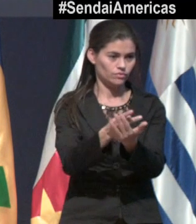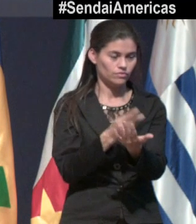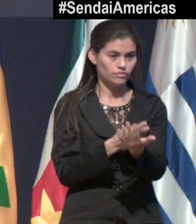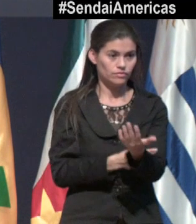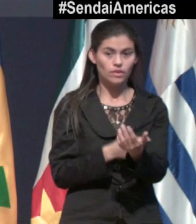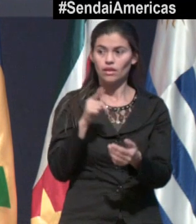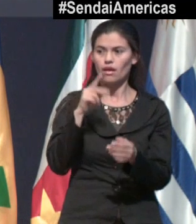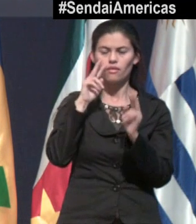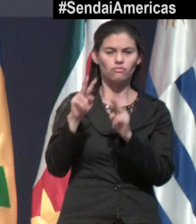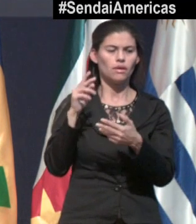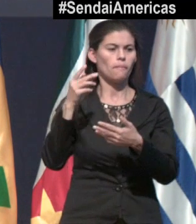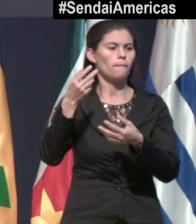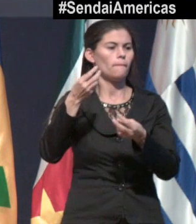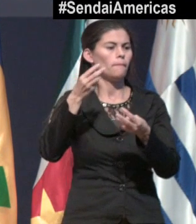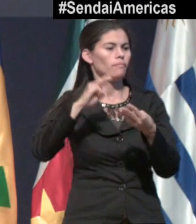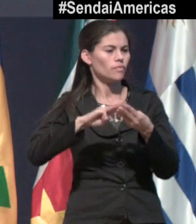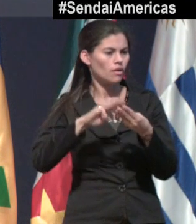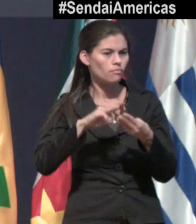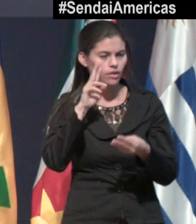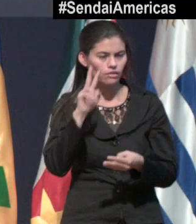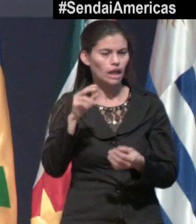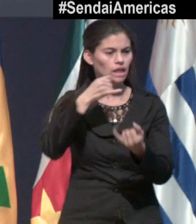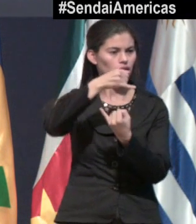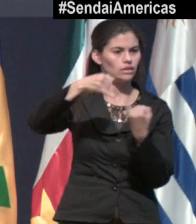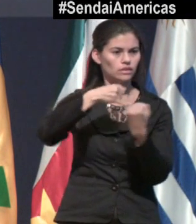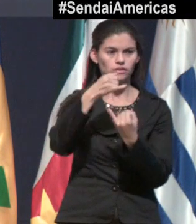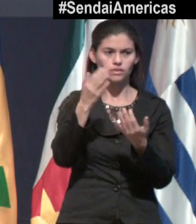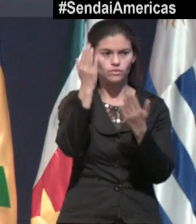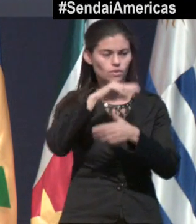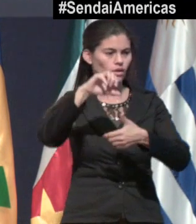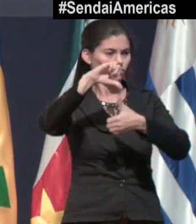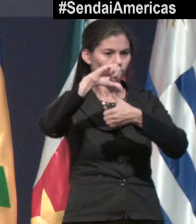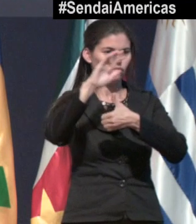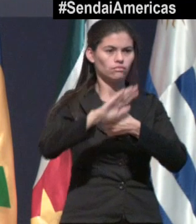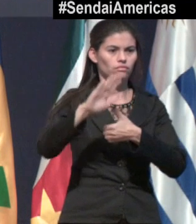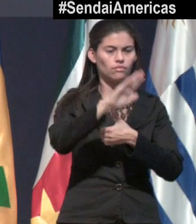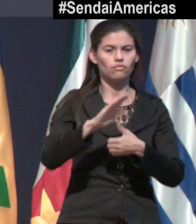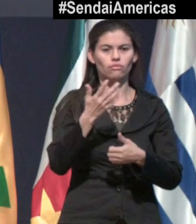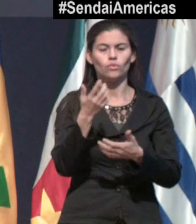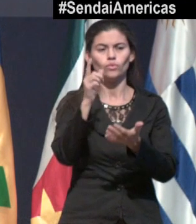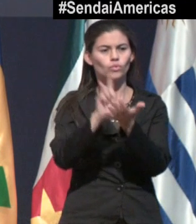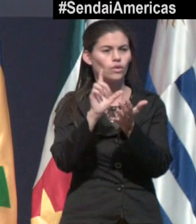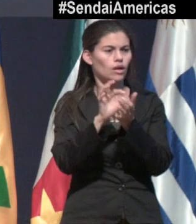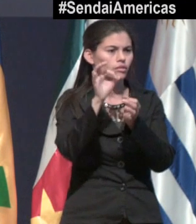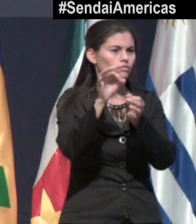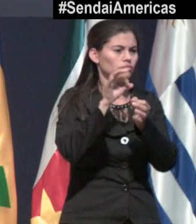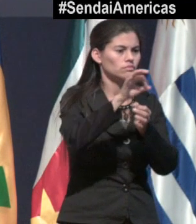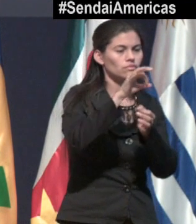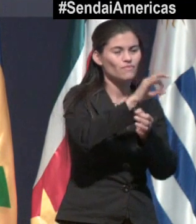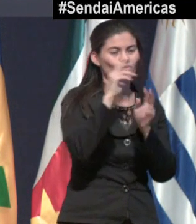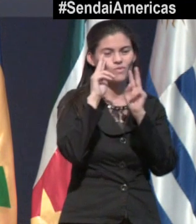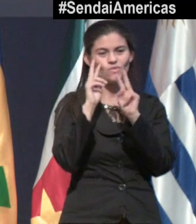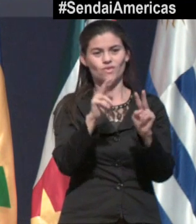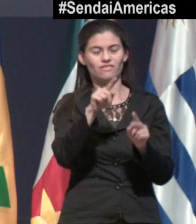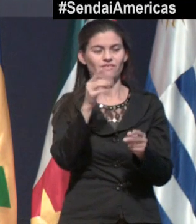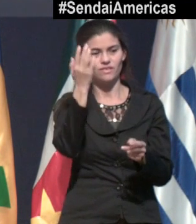mapa tampoco están las pequeñas islas del Caribe o de otras regiones porque simplemente no son visibles